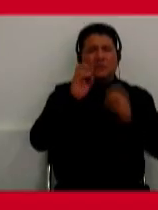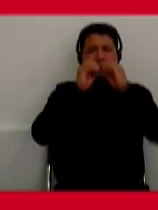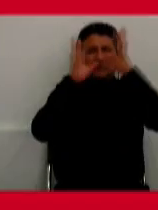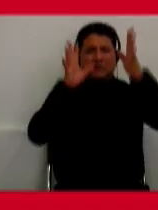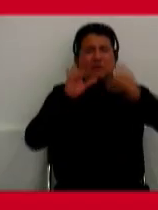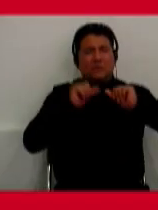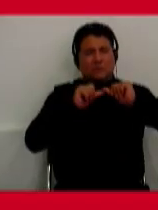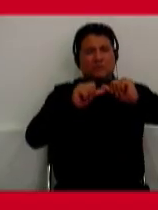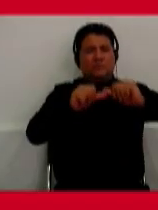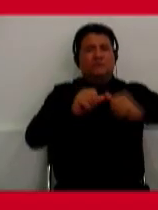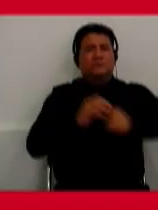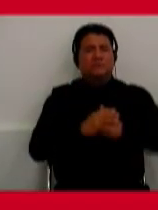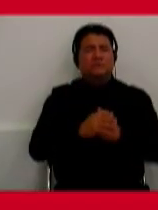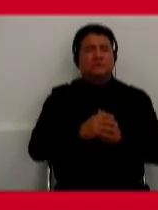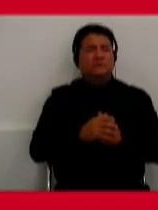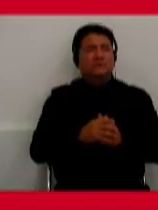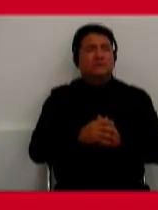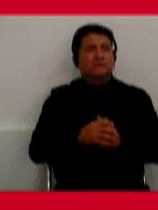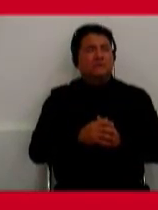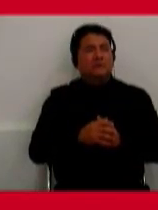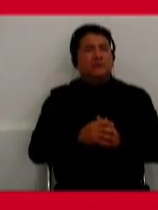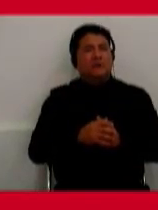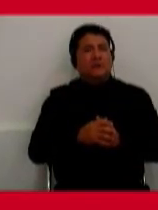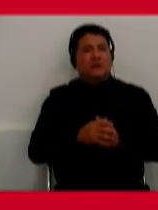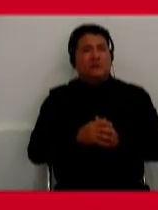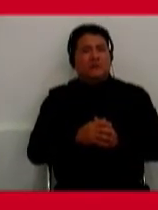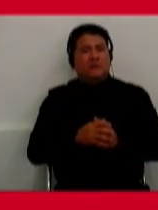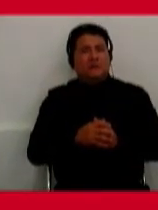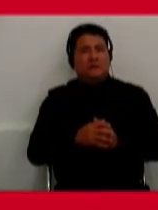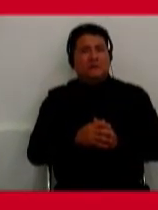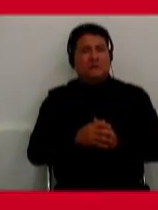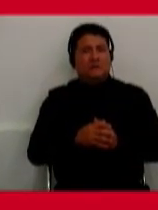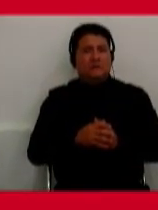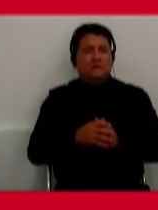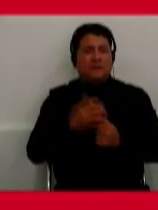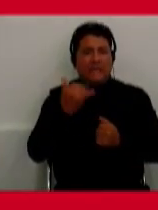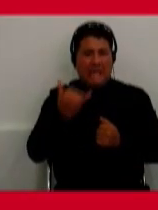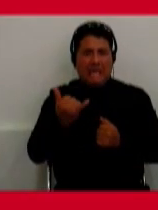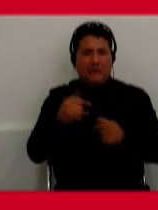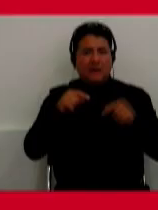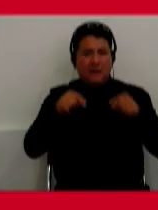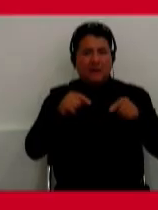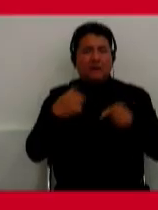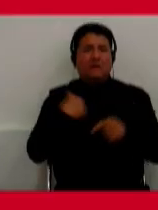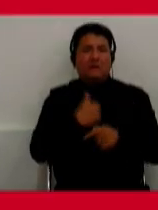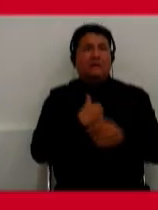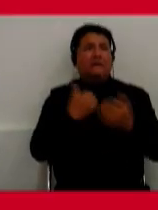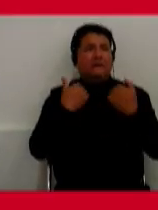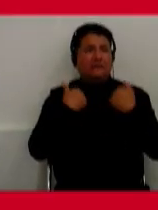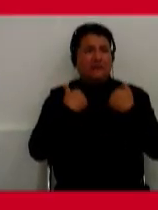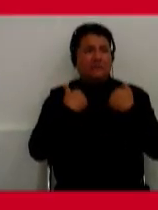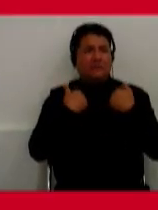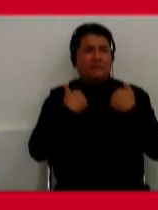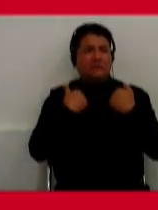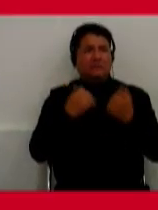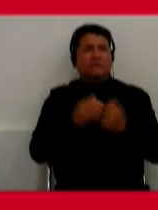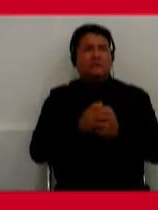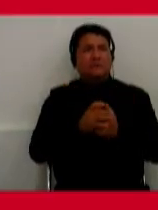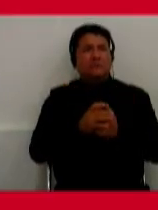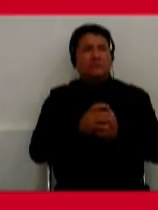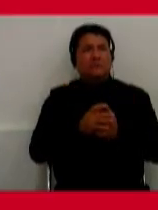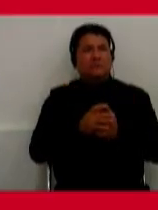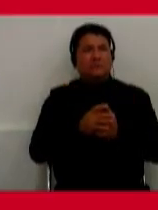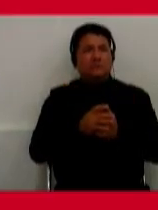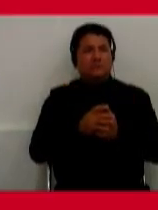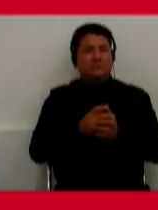Pseudoflow, generando varias consultas a lo que tenemos. Y para estos primeros años vamos a ir con el best case porque tiene un mejor burn y un mejor